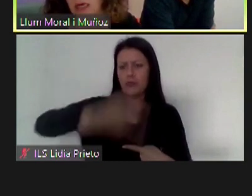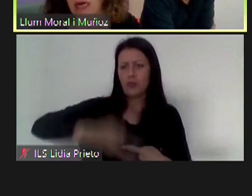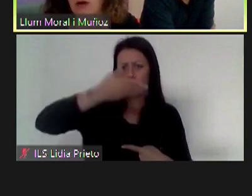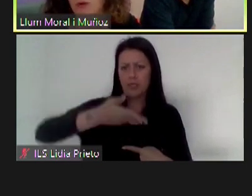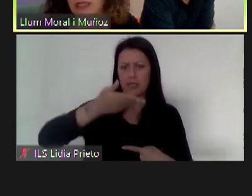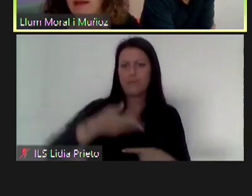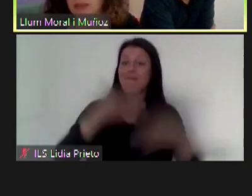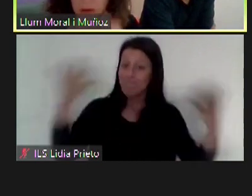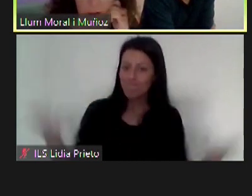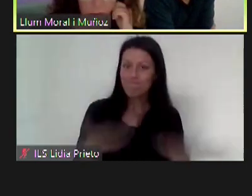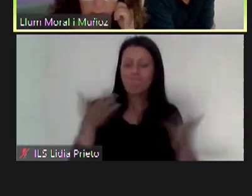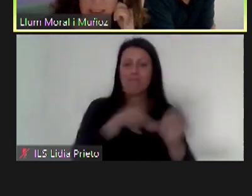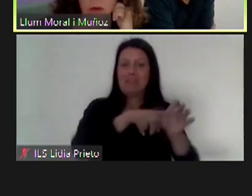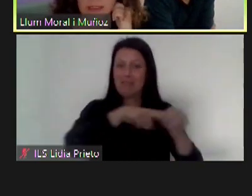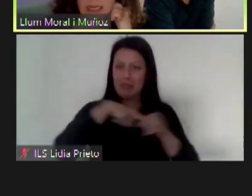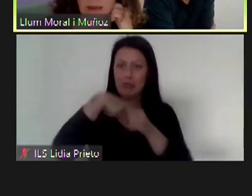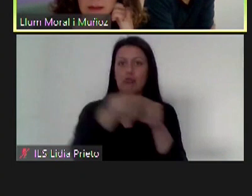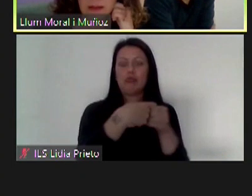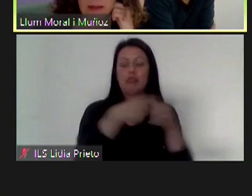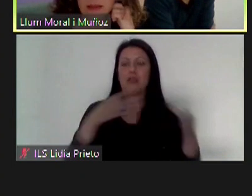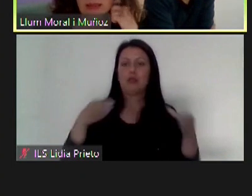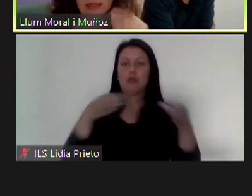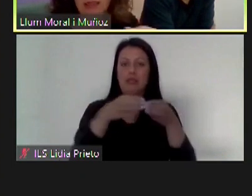participación en la comunidad de las personas con problemas de salud mental.